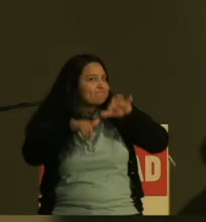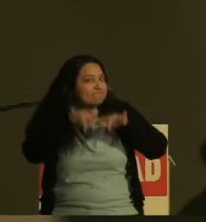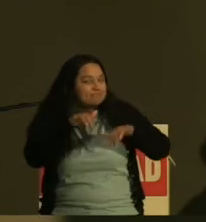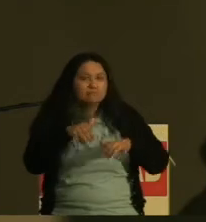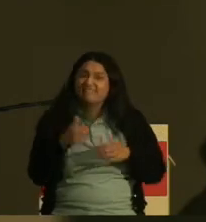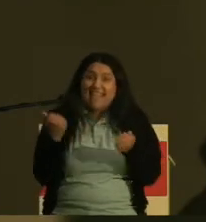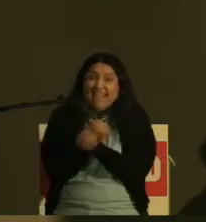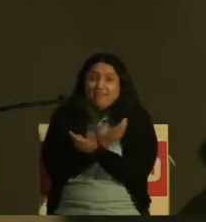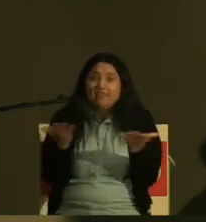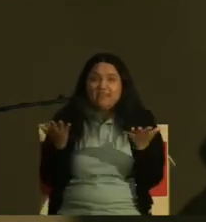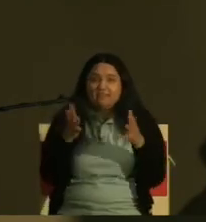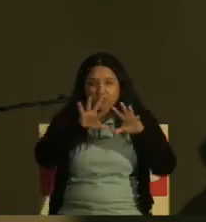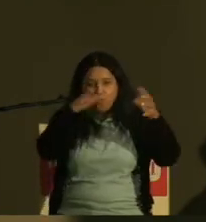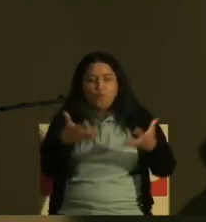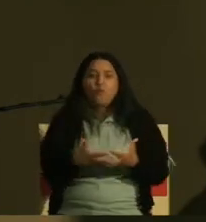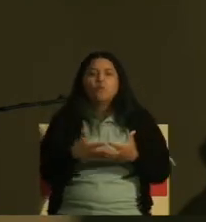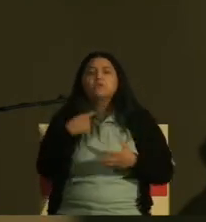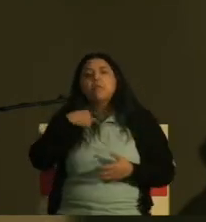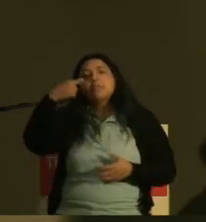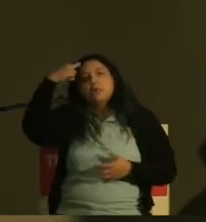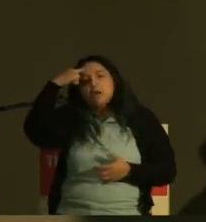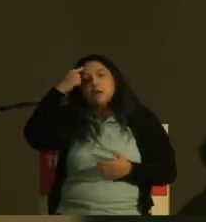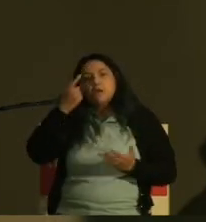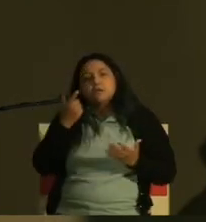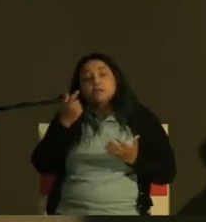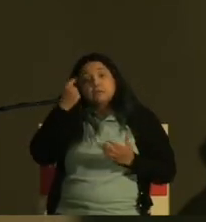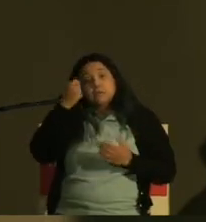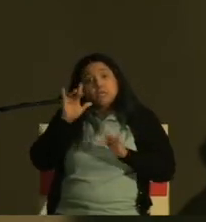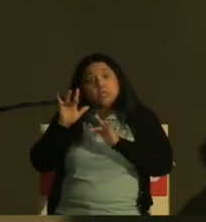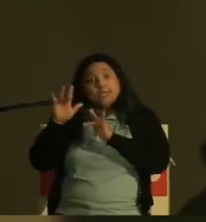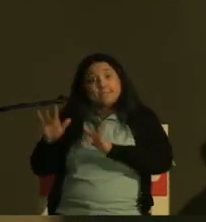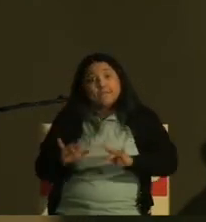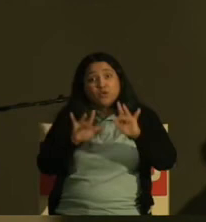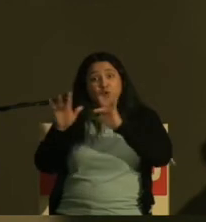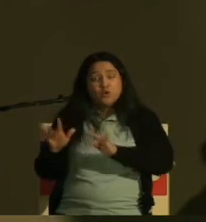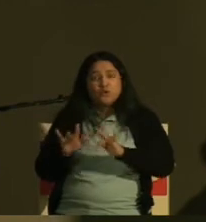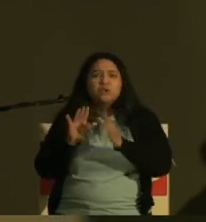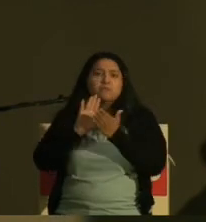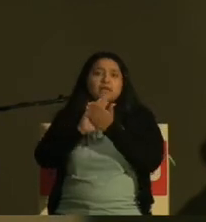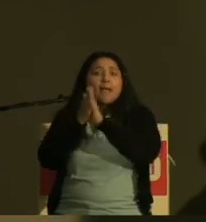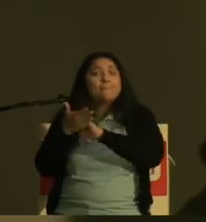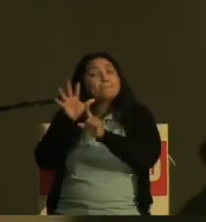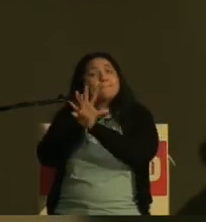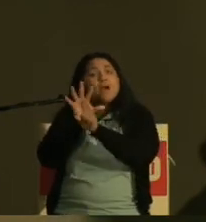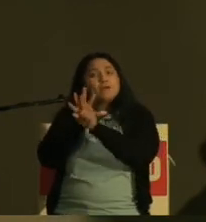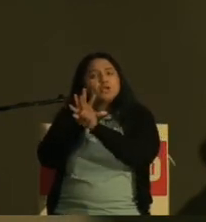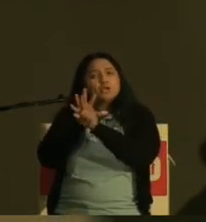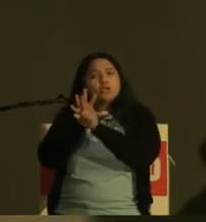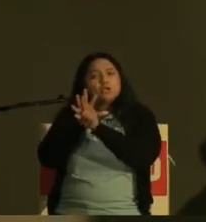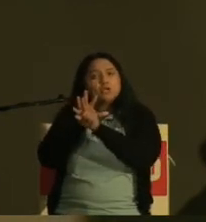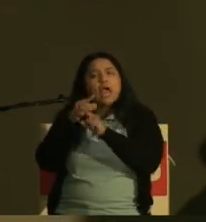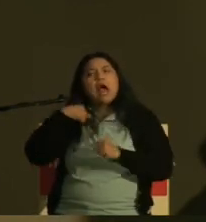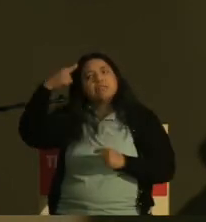enfrentamiento. Porque yo pensé, cuando se popularizó las computadoras portátiles, las computadoras caseras, que todo el mundo iba a ser